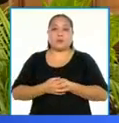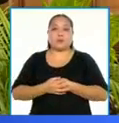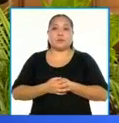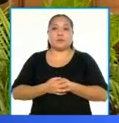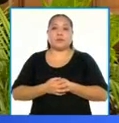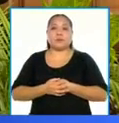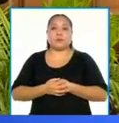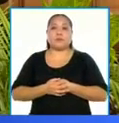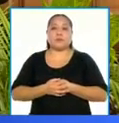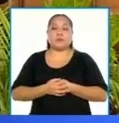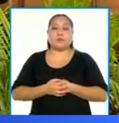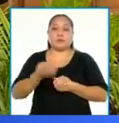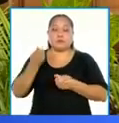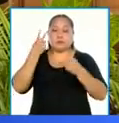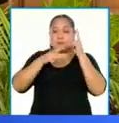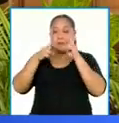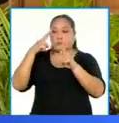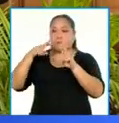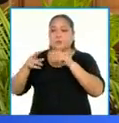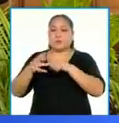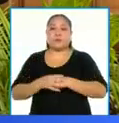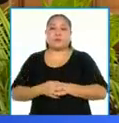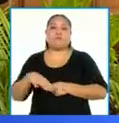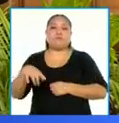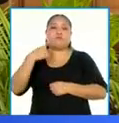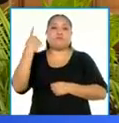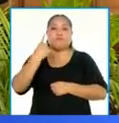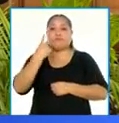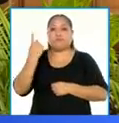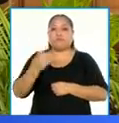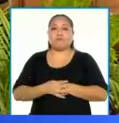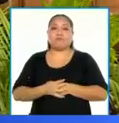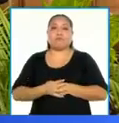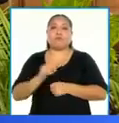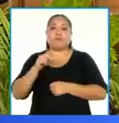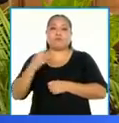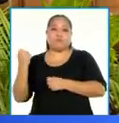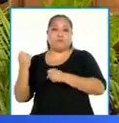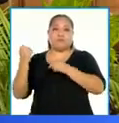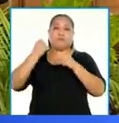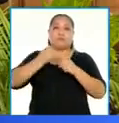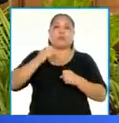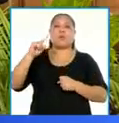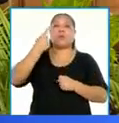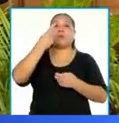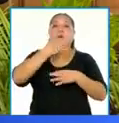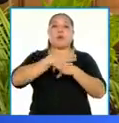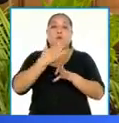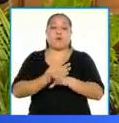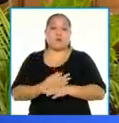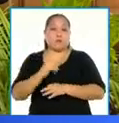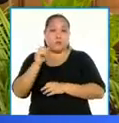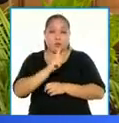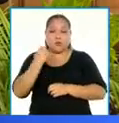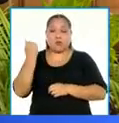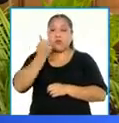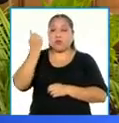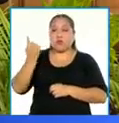Entonces, tenemos no solo, digamos, un reforzamiento del primer nivel, sino que vamos a